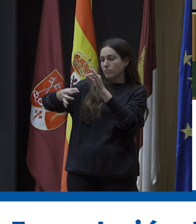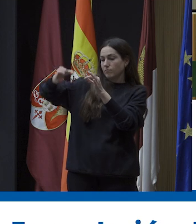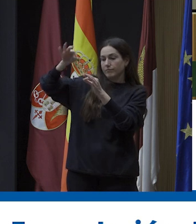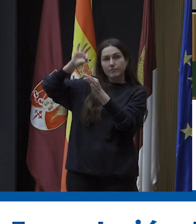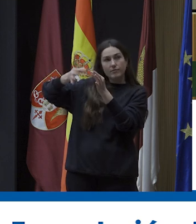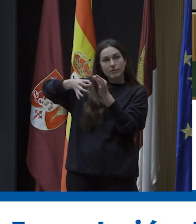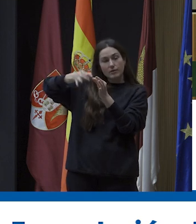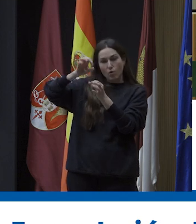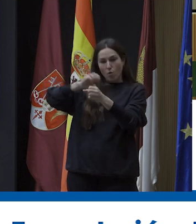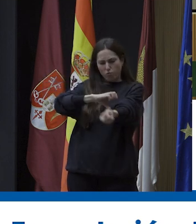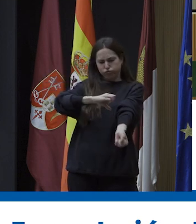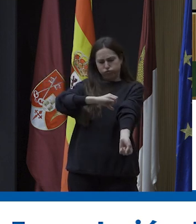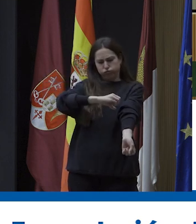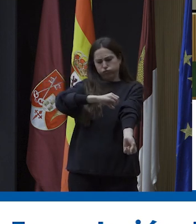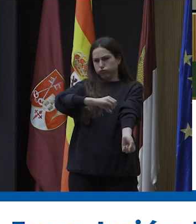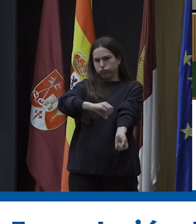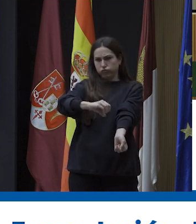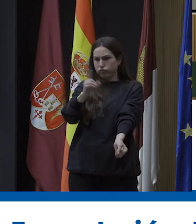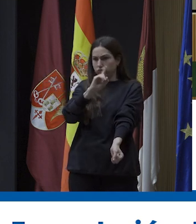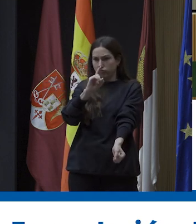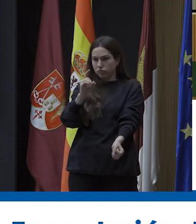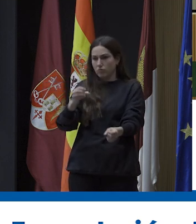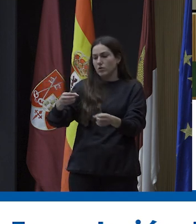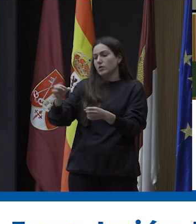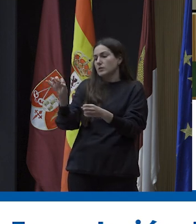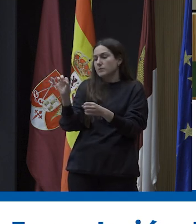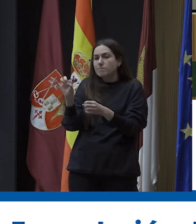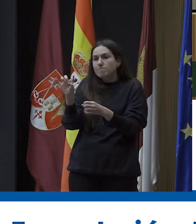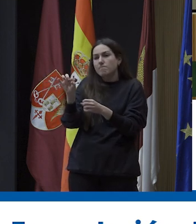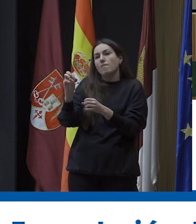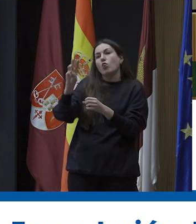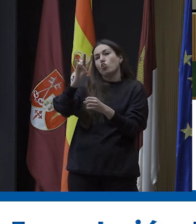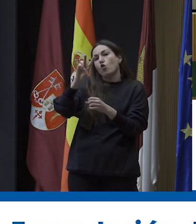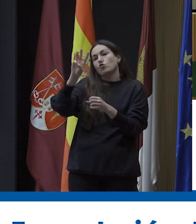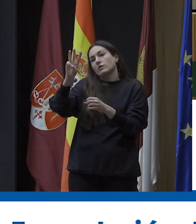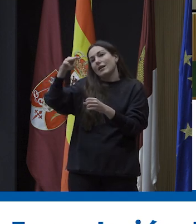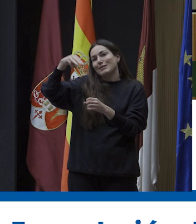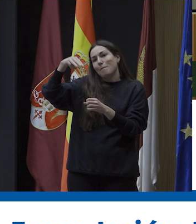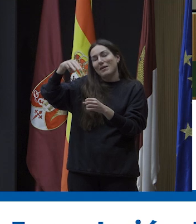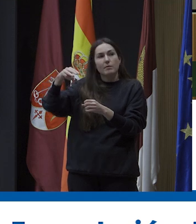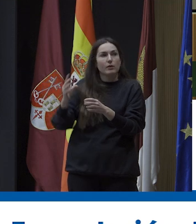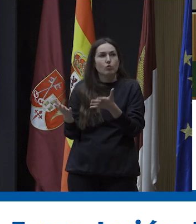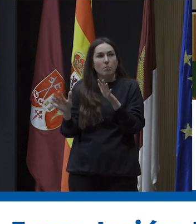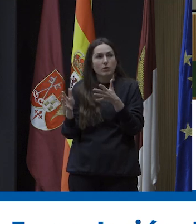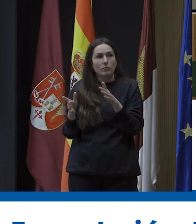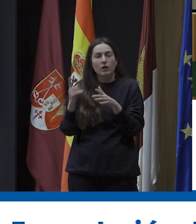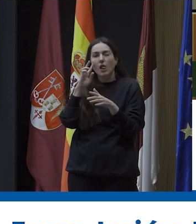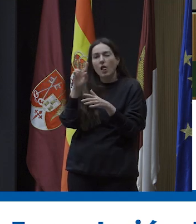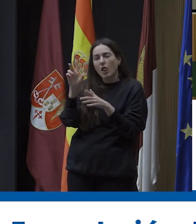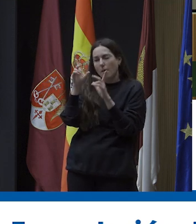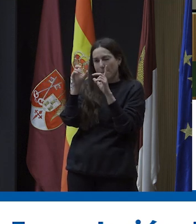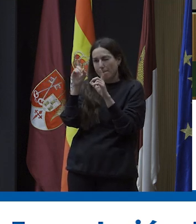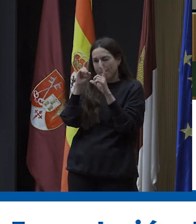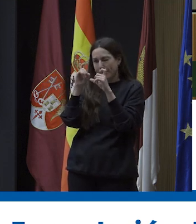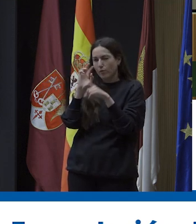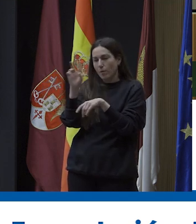que no son muy gruesas. Estamos hablando de 2-3 milímetros de calibre en su origen. Y el origen aquí se puede ver bien es en